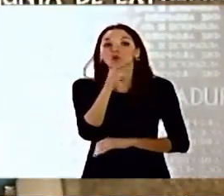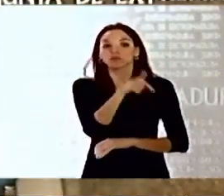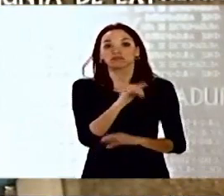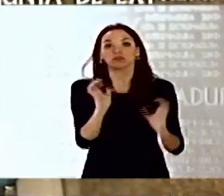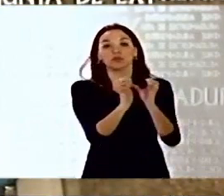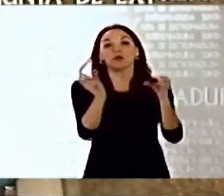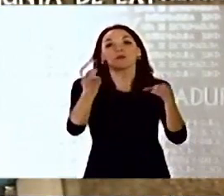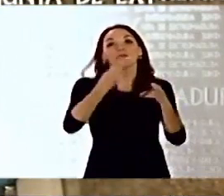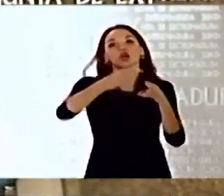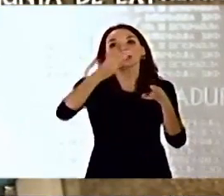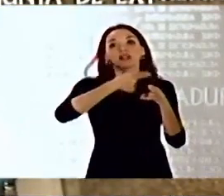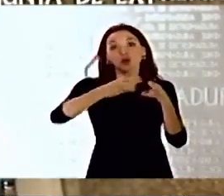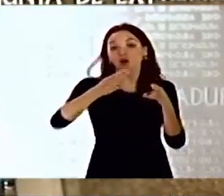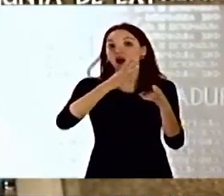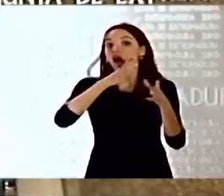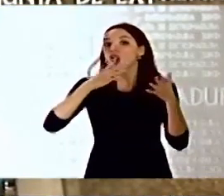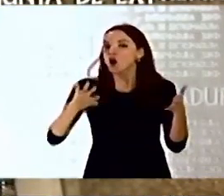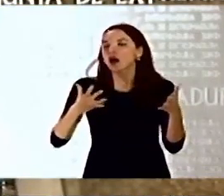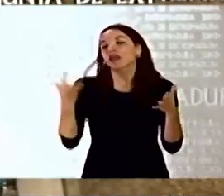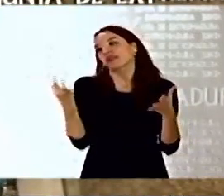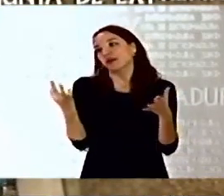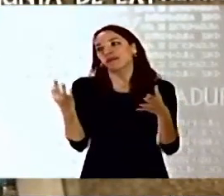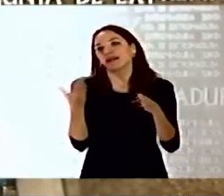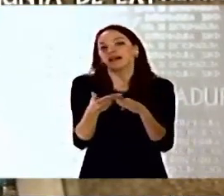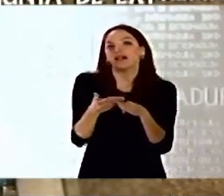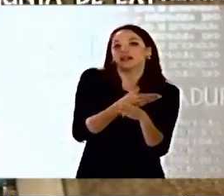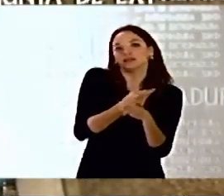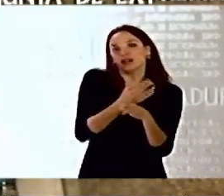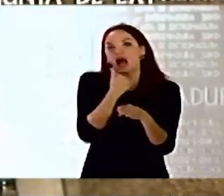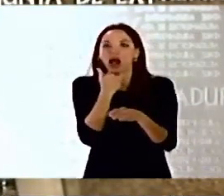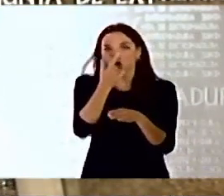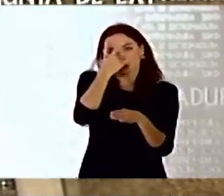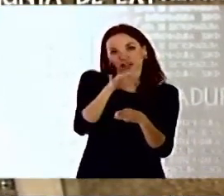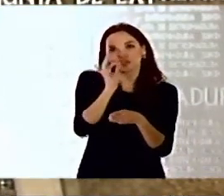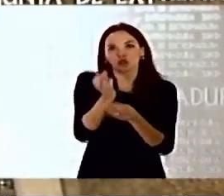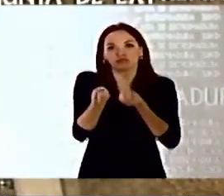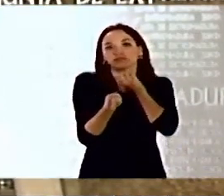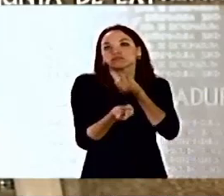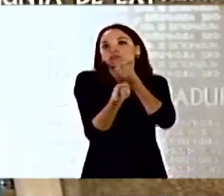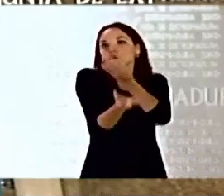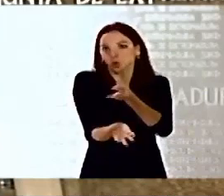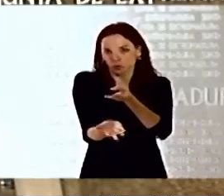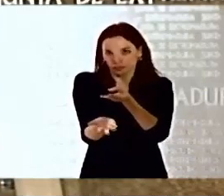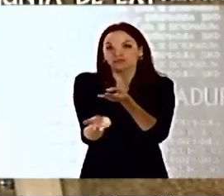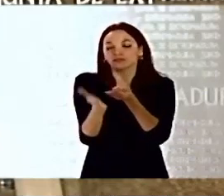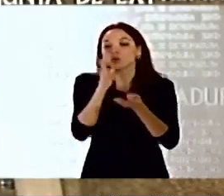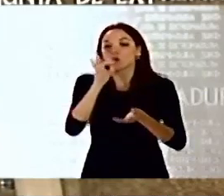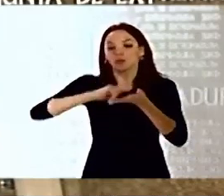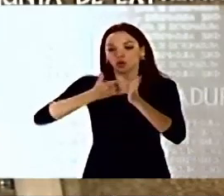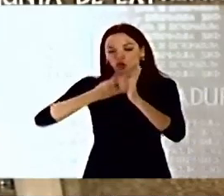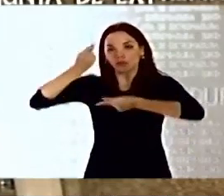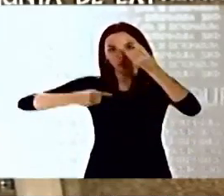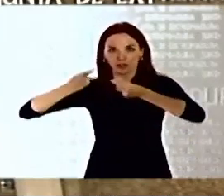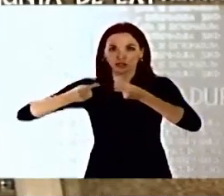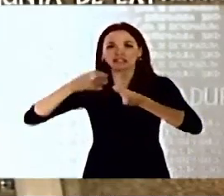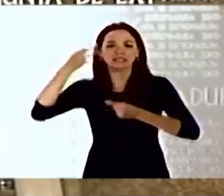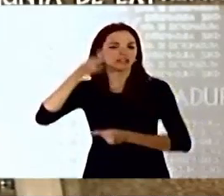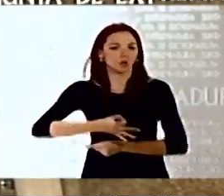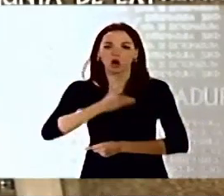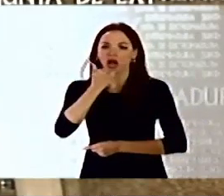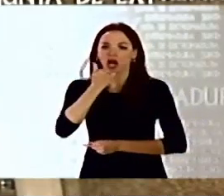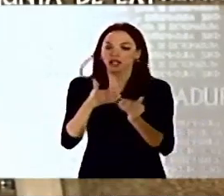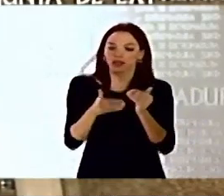político que sustenta este Gobierno de adelantar siempre al órgano de decisión del partido, la Ejecutiva Regional, el proyecto de presupuestos. Es muy probable que el